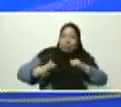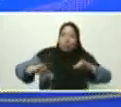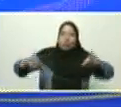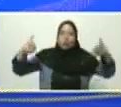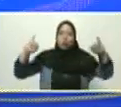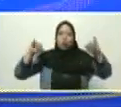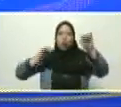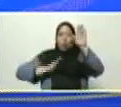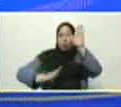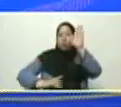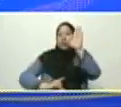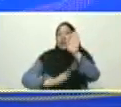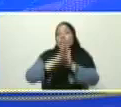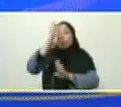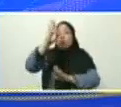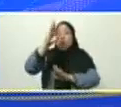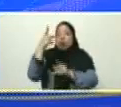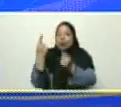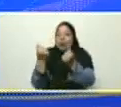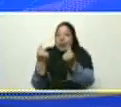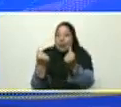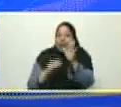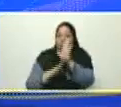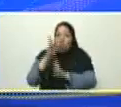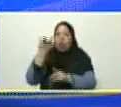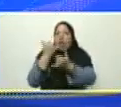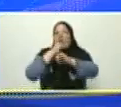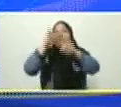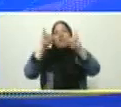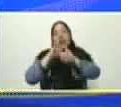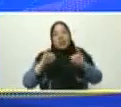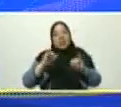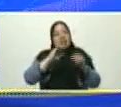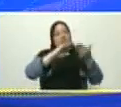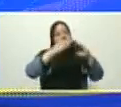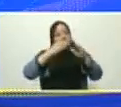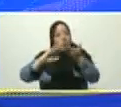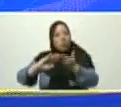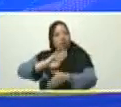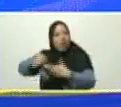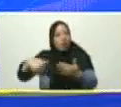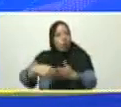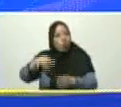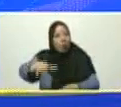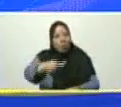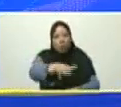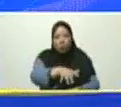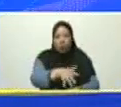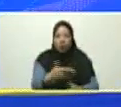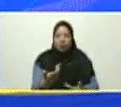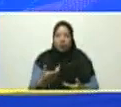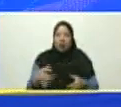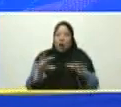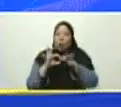del desarrollo, de la prosperidad y de la felicidad colectiva. El camino de la unión